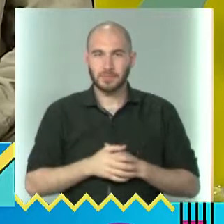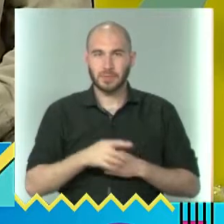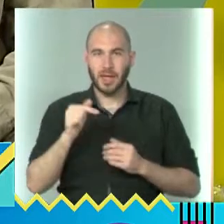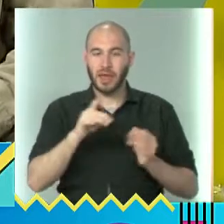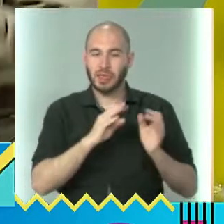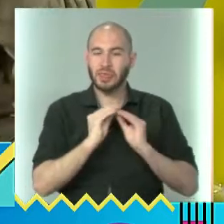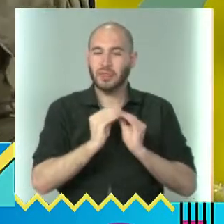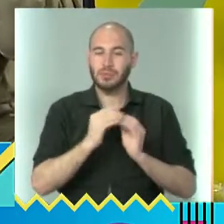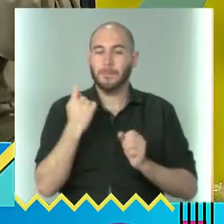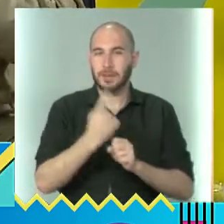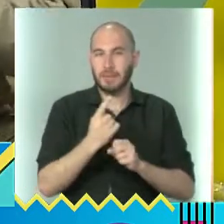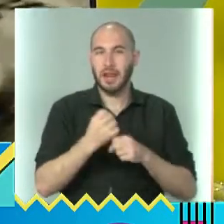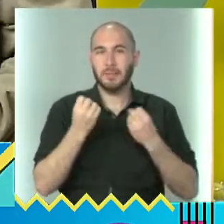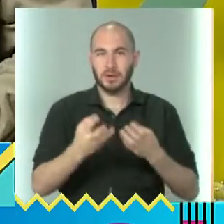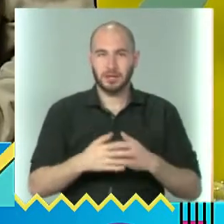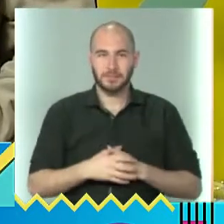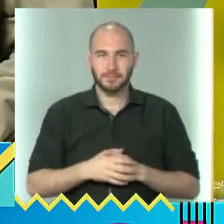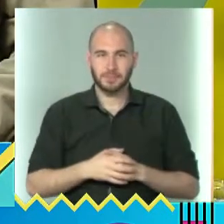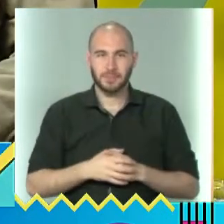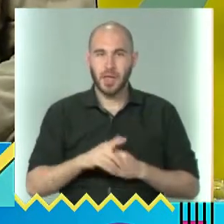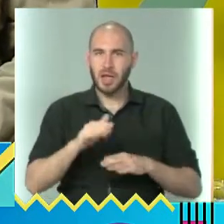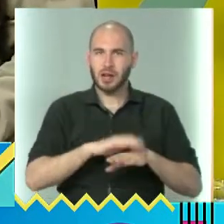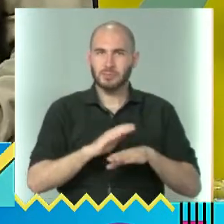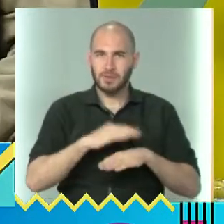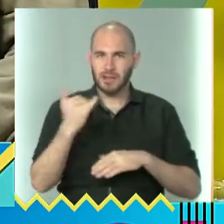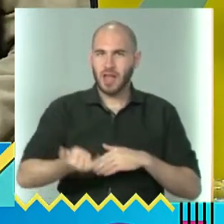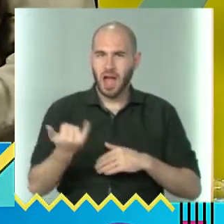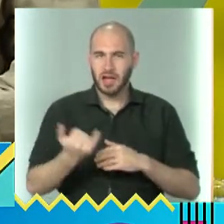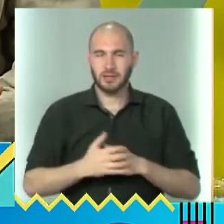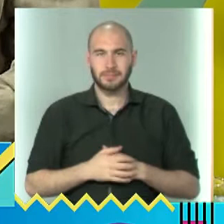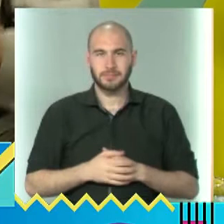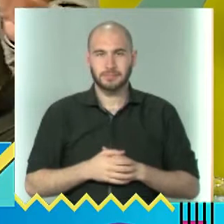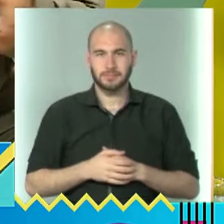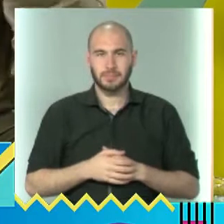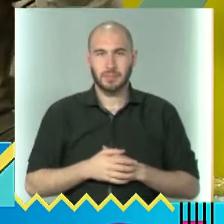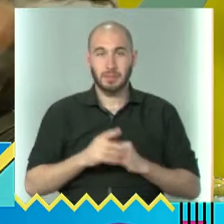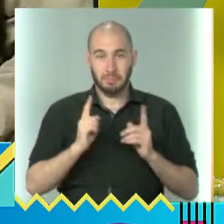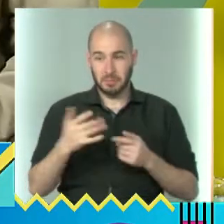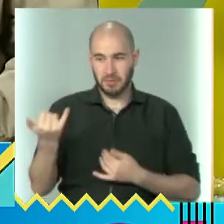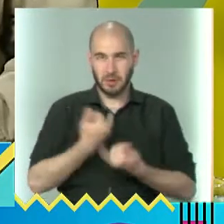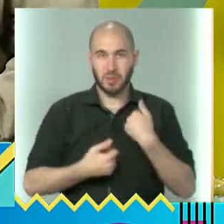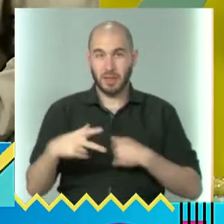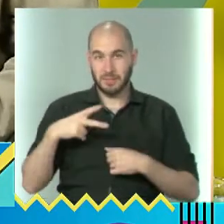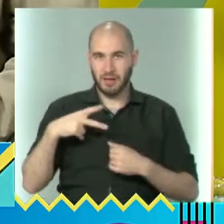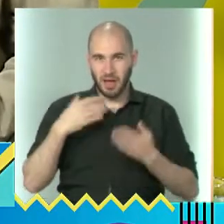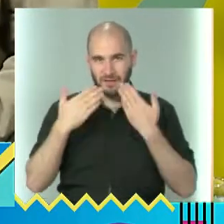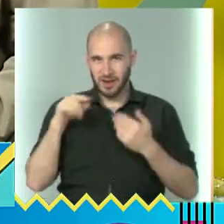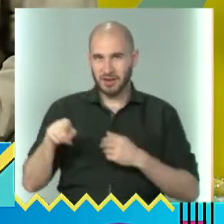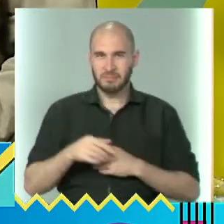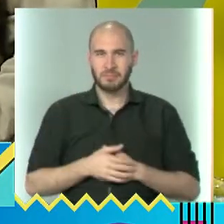primera discusión, ¿no? Porque efectivamente hay responsabilidad y como decía fuera del aire Nicolás,